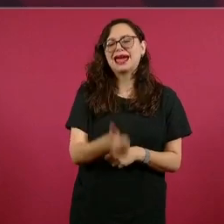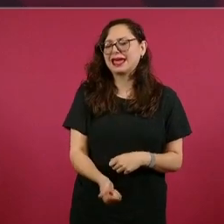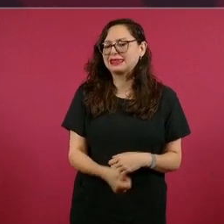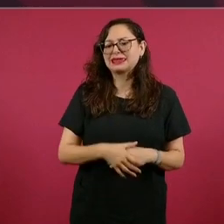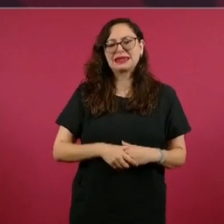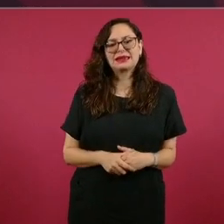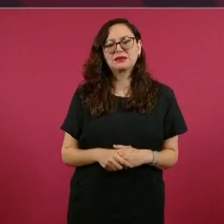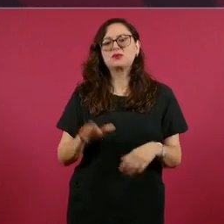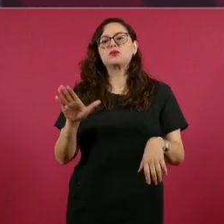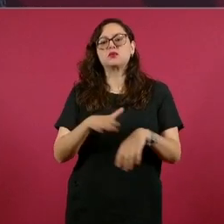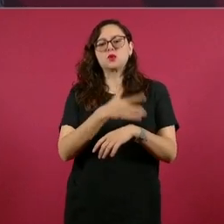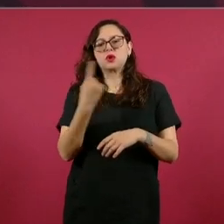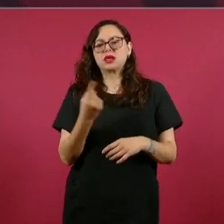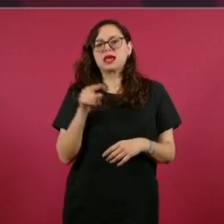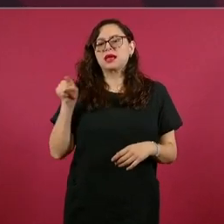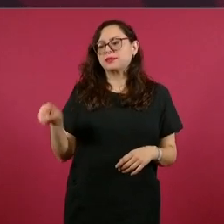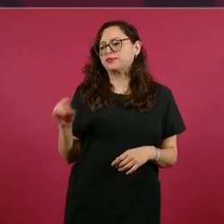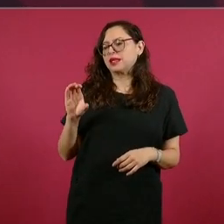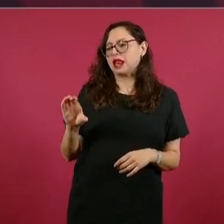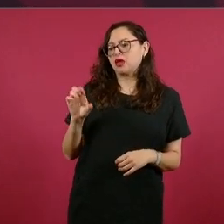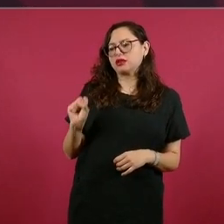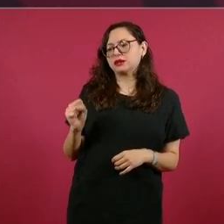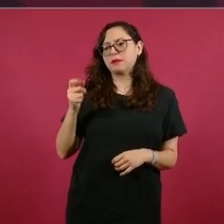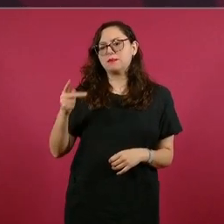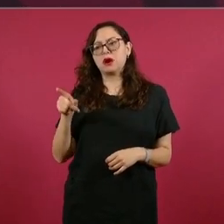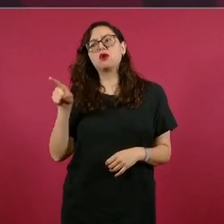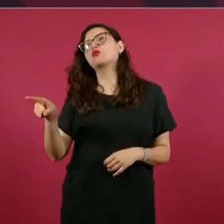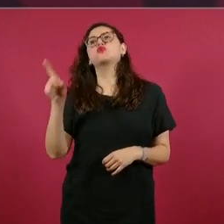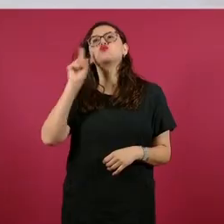Ella es una mujer muy inteligente,